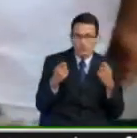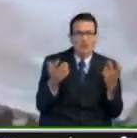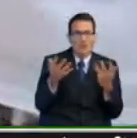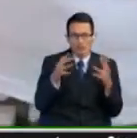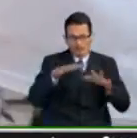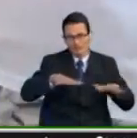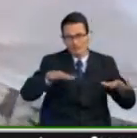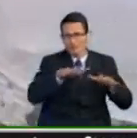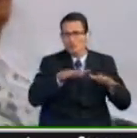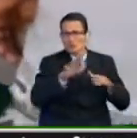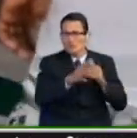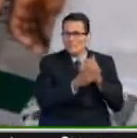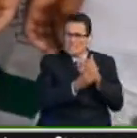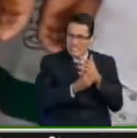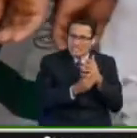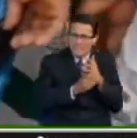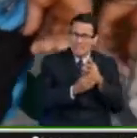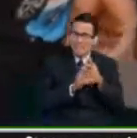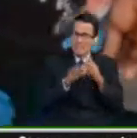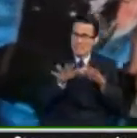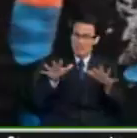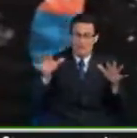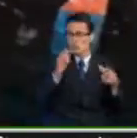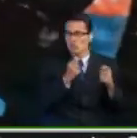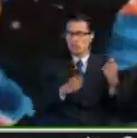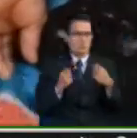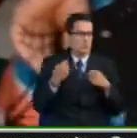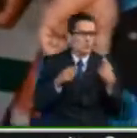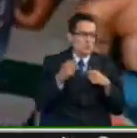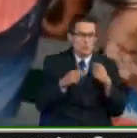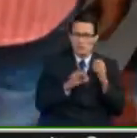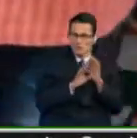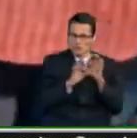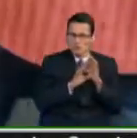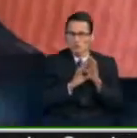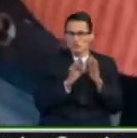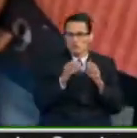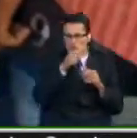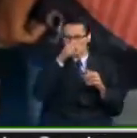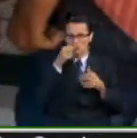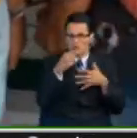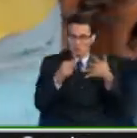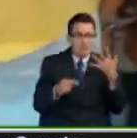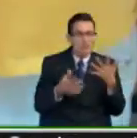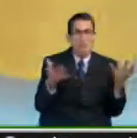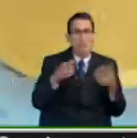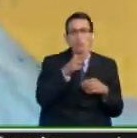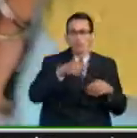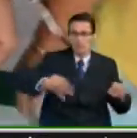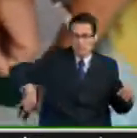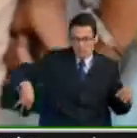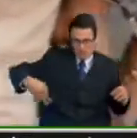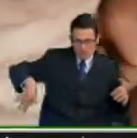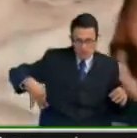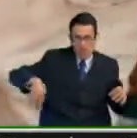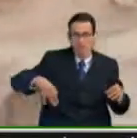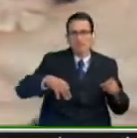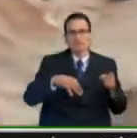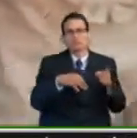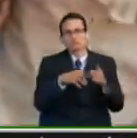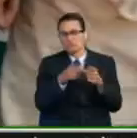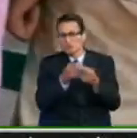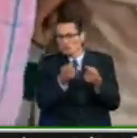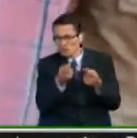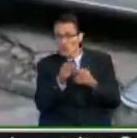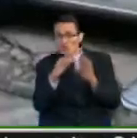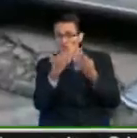vulnerables, en invasiones, vendían el estupefaciente en billares, en zonas aledañas